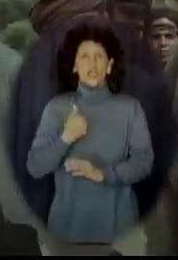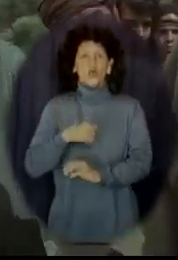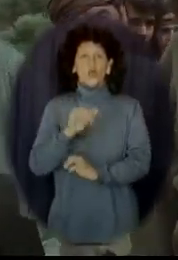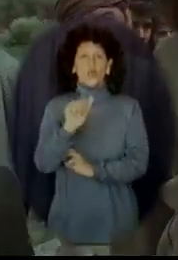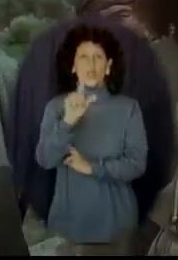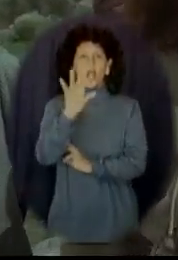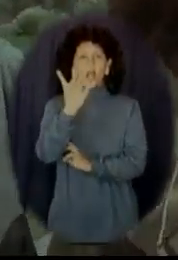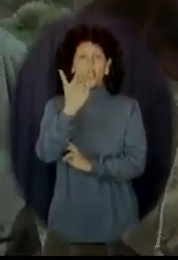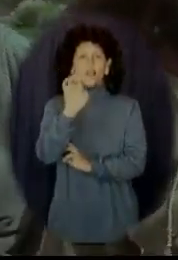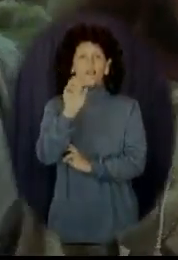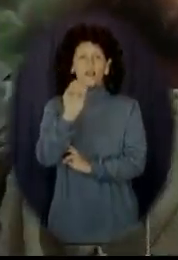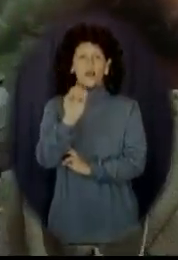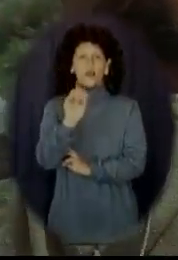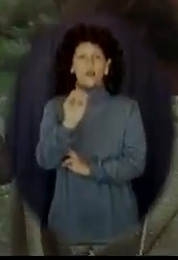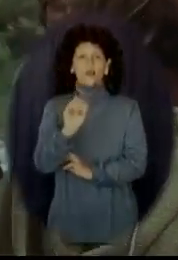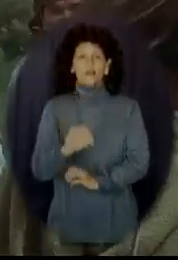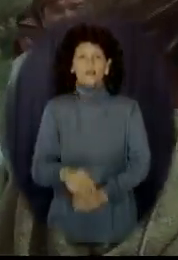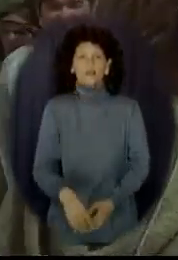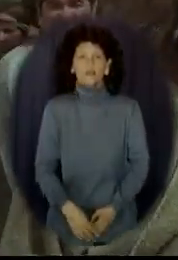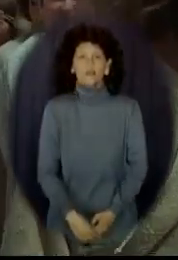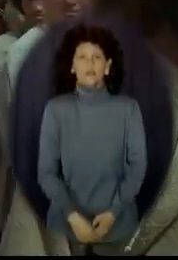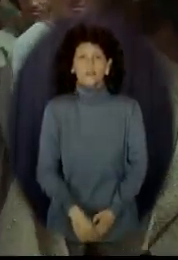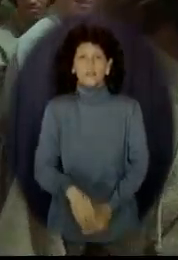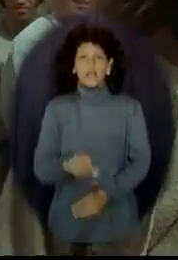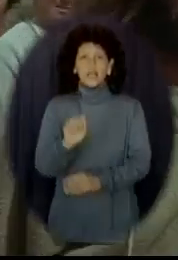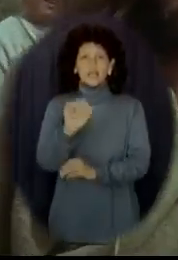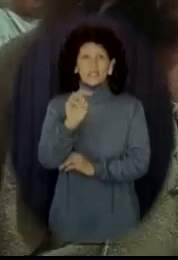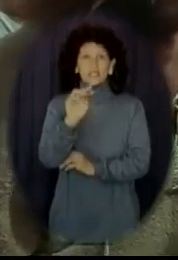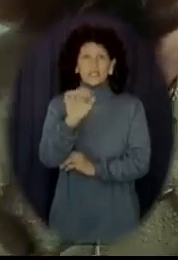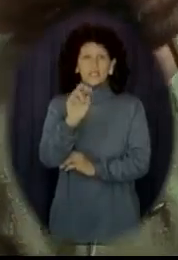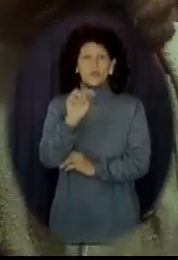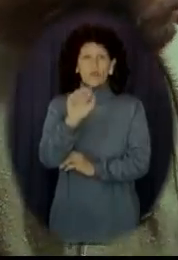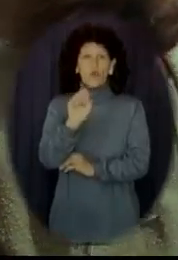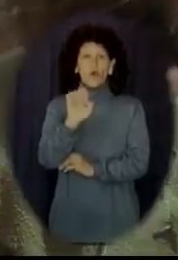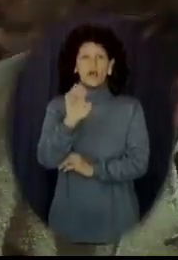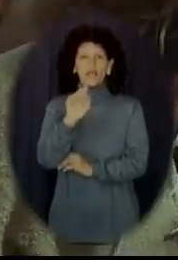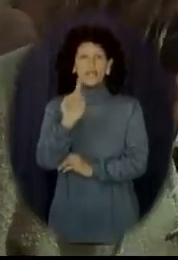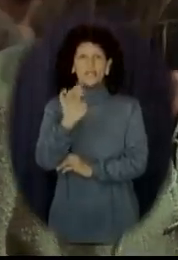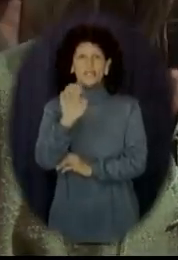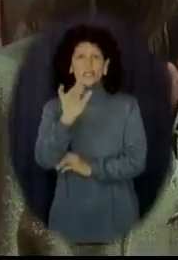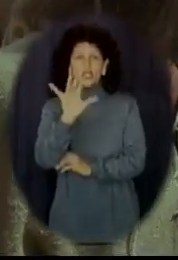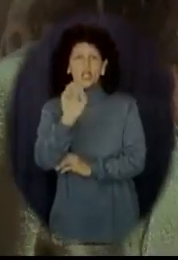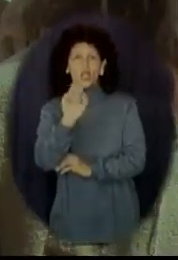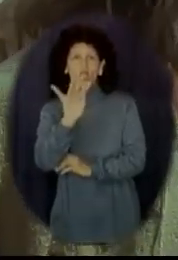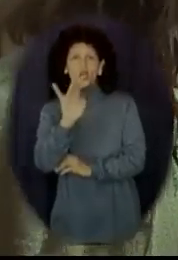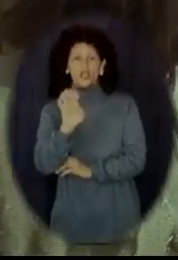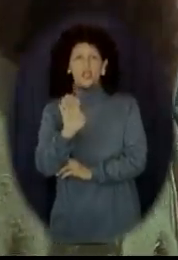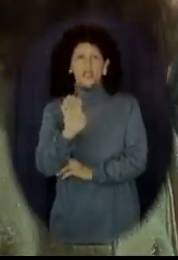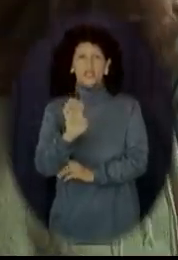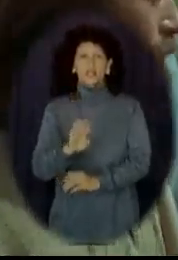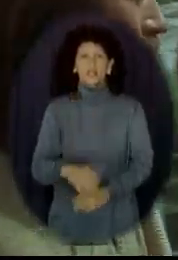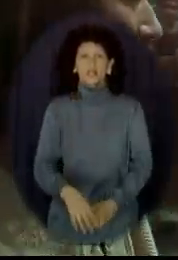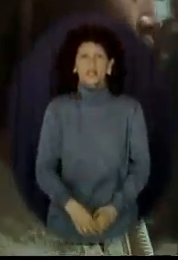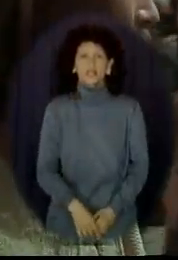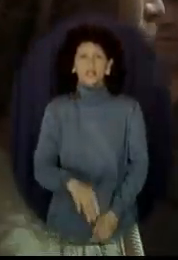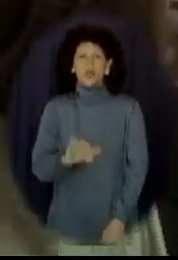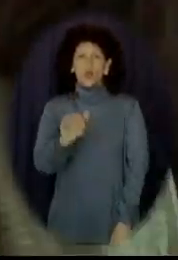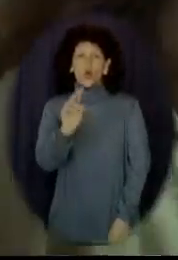Santiago, hijo de Alfeo. Simón el Celote.